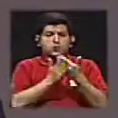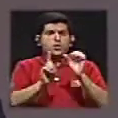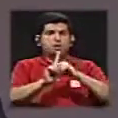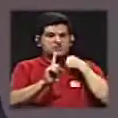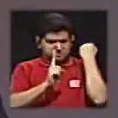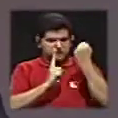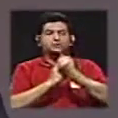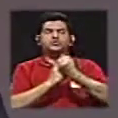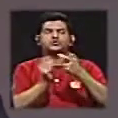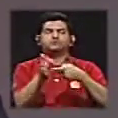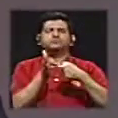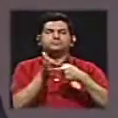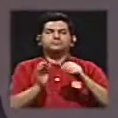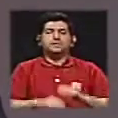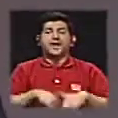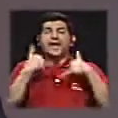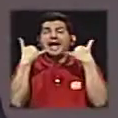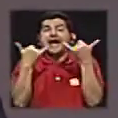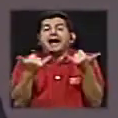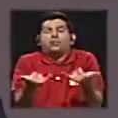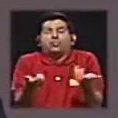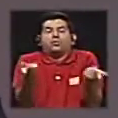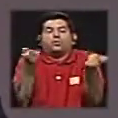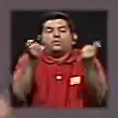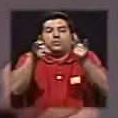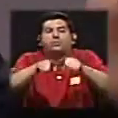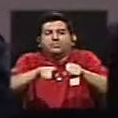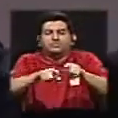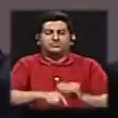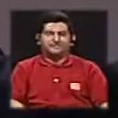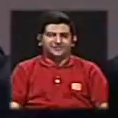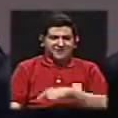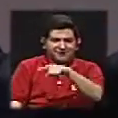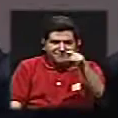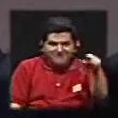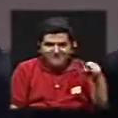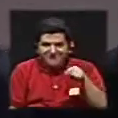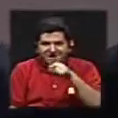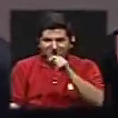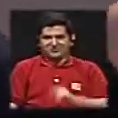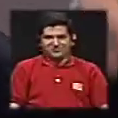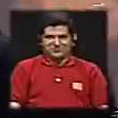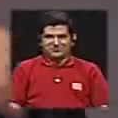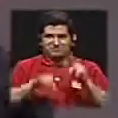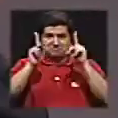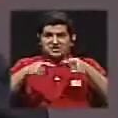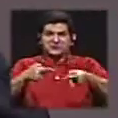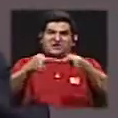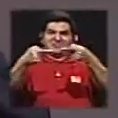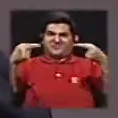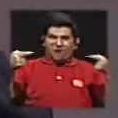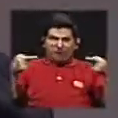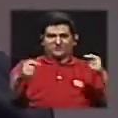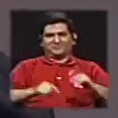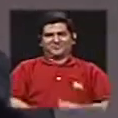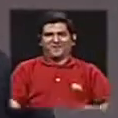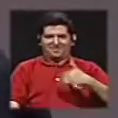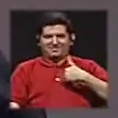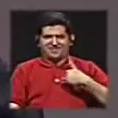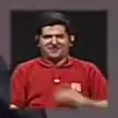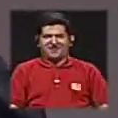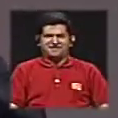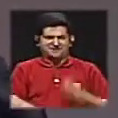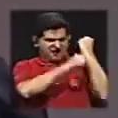condiciones. Y entonces ahora lo que ocurre es que esos que estuvieron en contra de